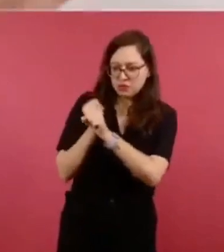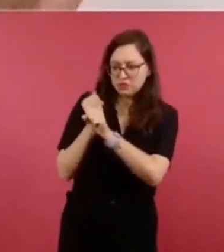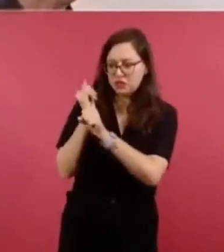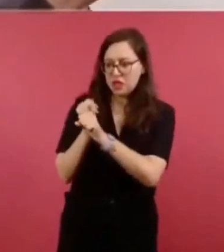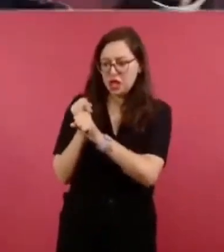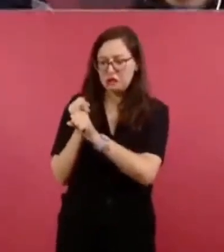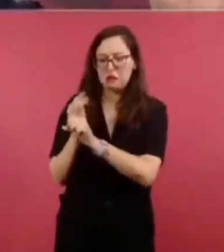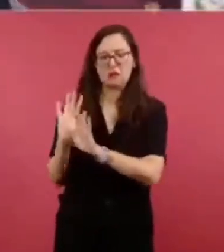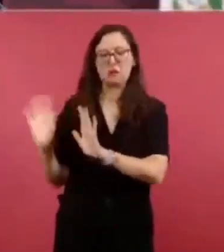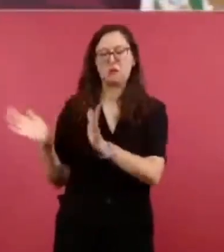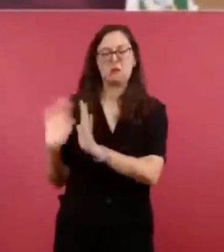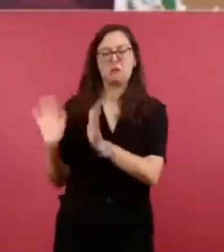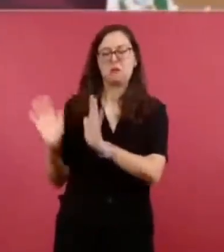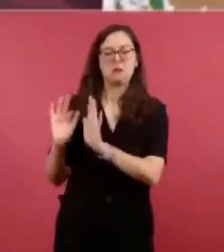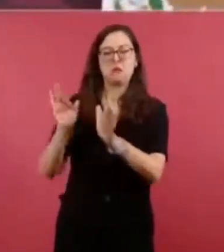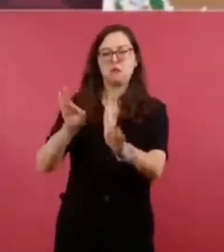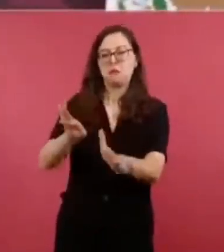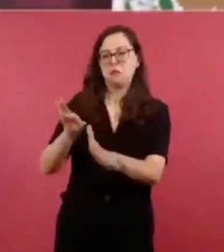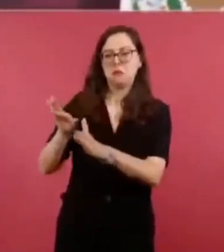recurren